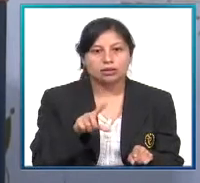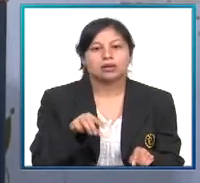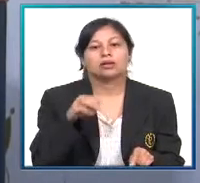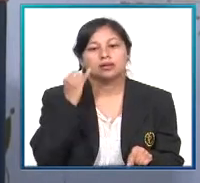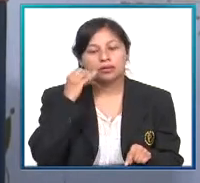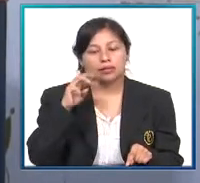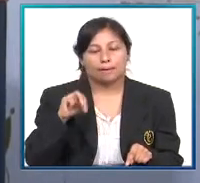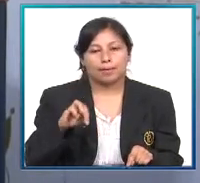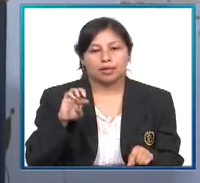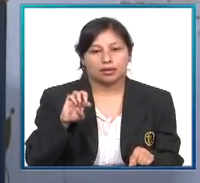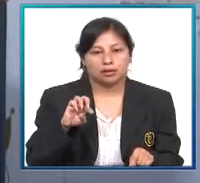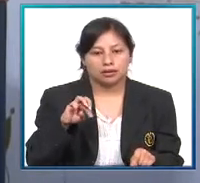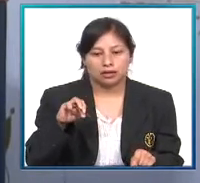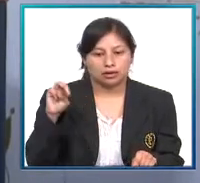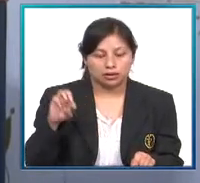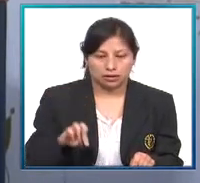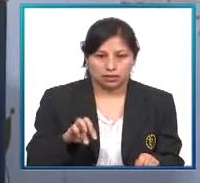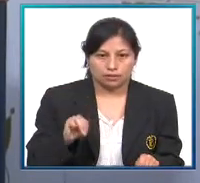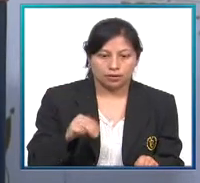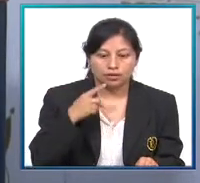IPM,